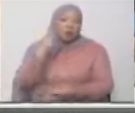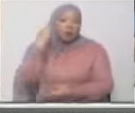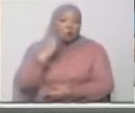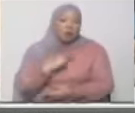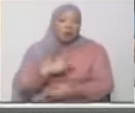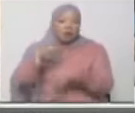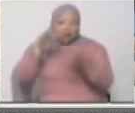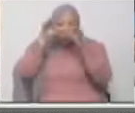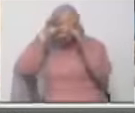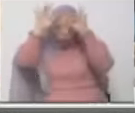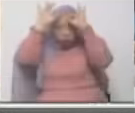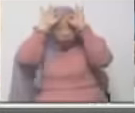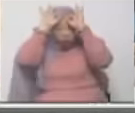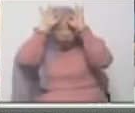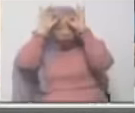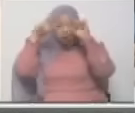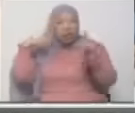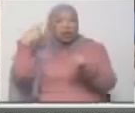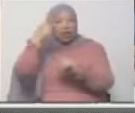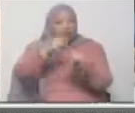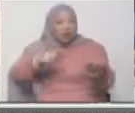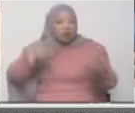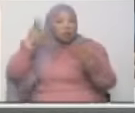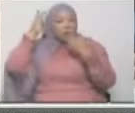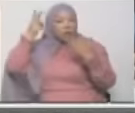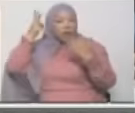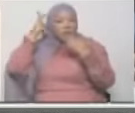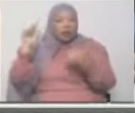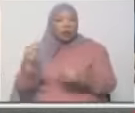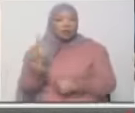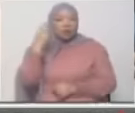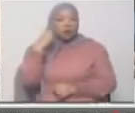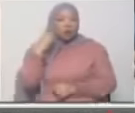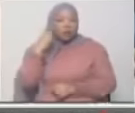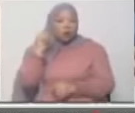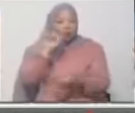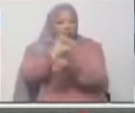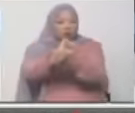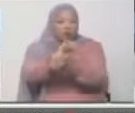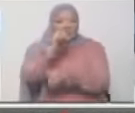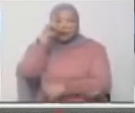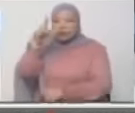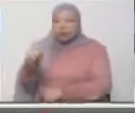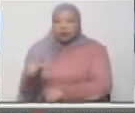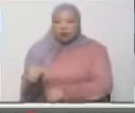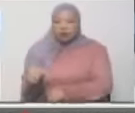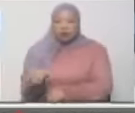Zamora, Guaycaipuro, el negro primero, Ezequiel Zamora.